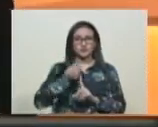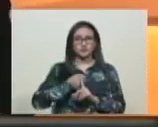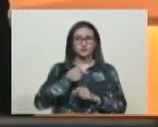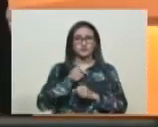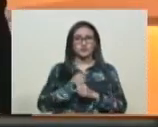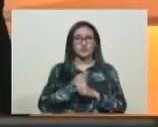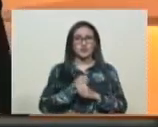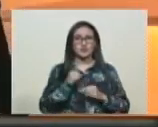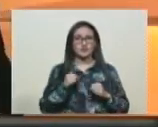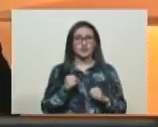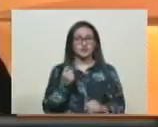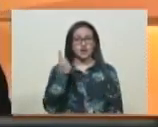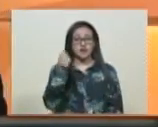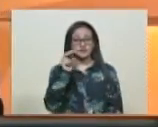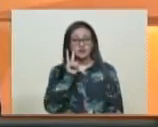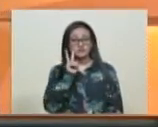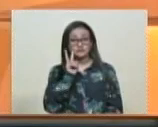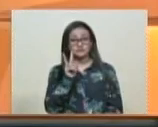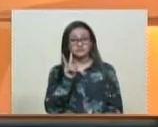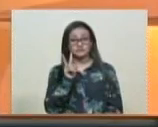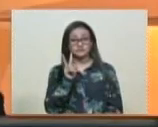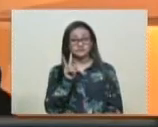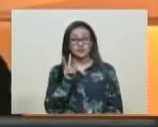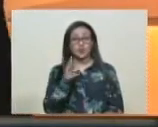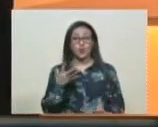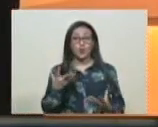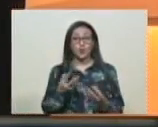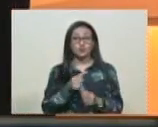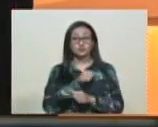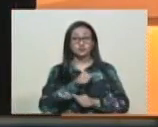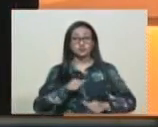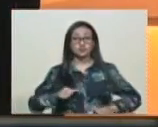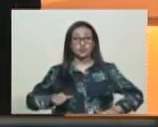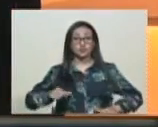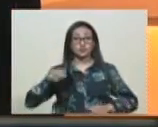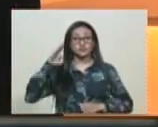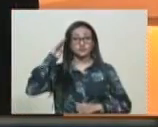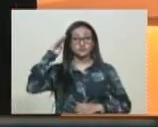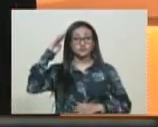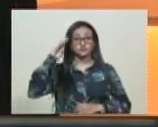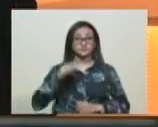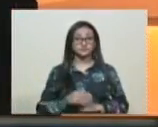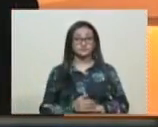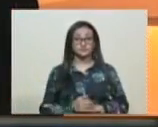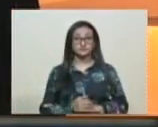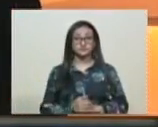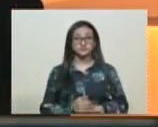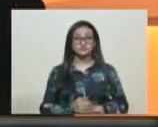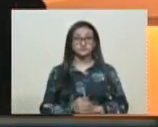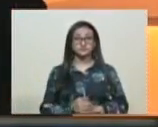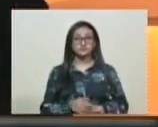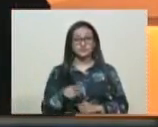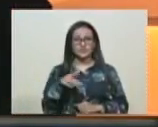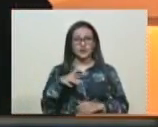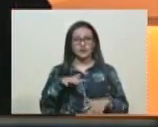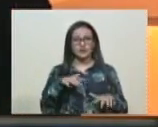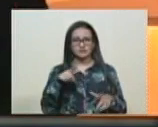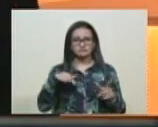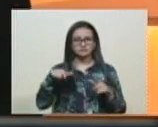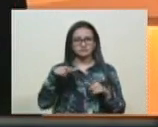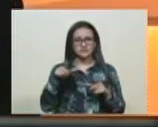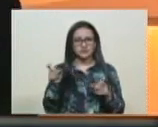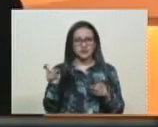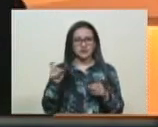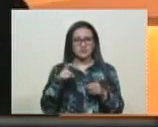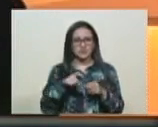veíamos con nuestra Fuerza Armada Nacional Bolivariana y sabíamos que este movimiento de solidaridad con